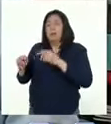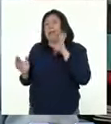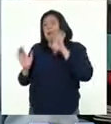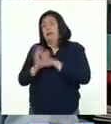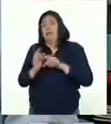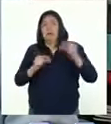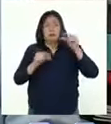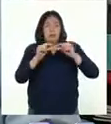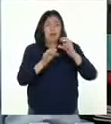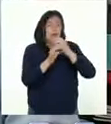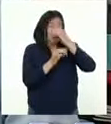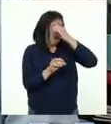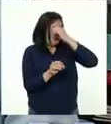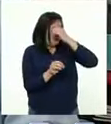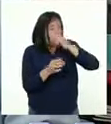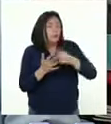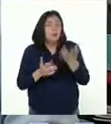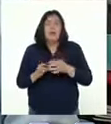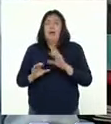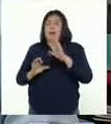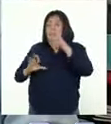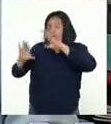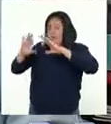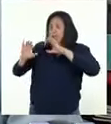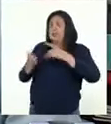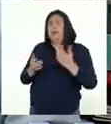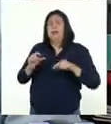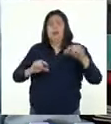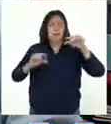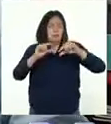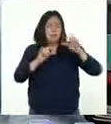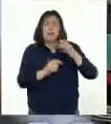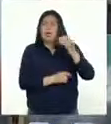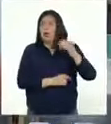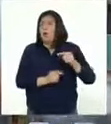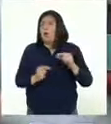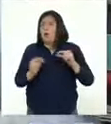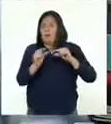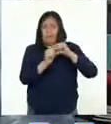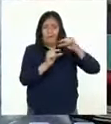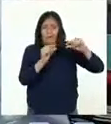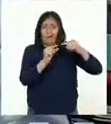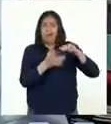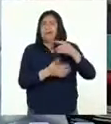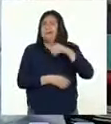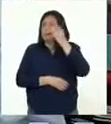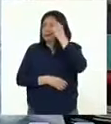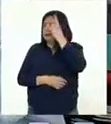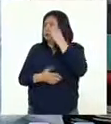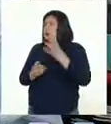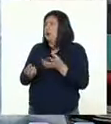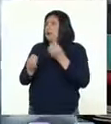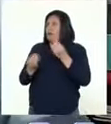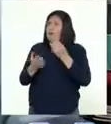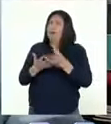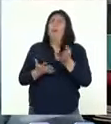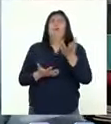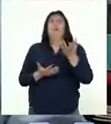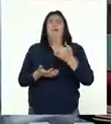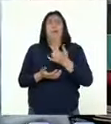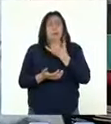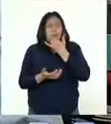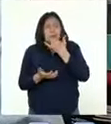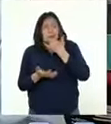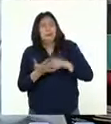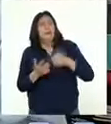geografía, biología, física, química o geología, y entonces entender cómo funcionan los fenómenos naturales que